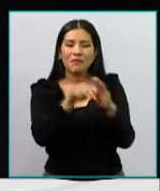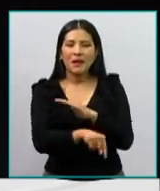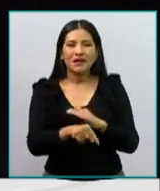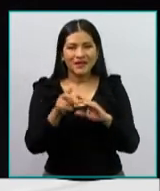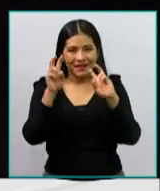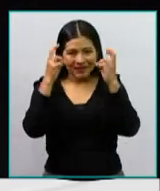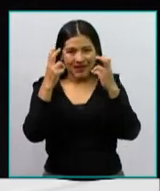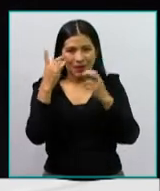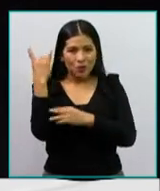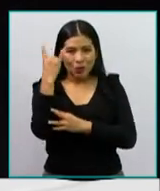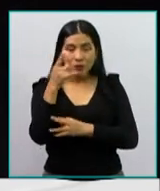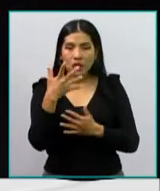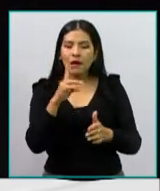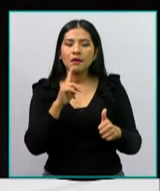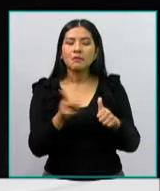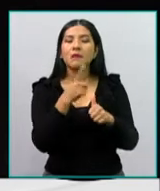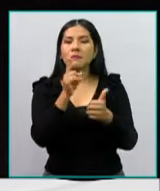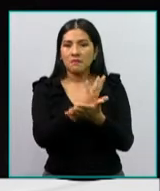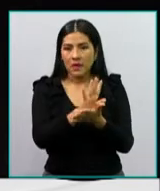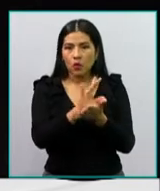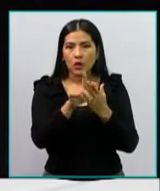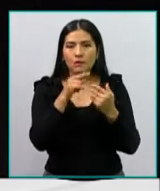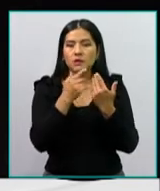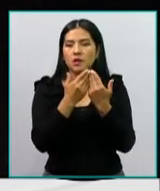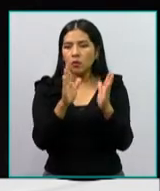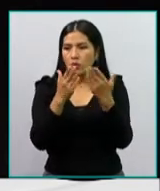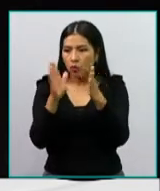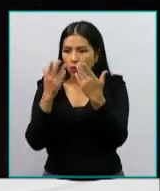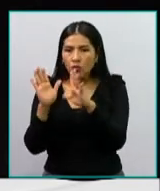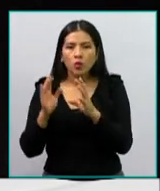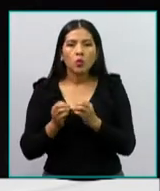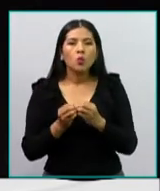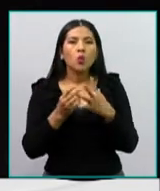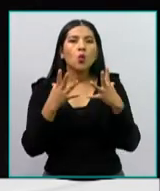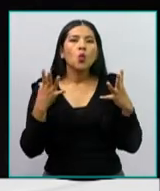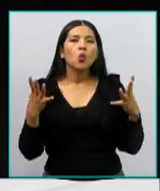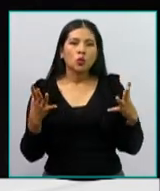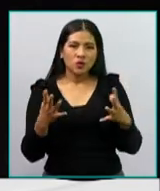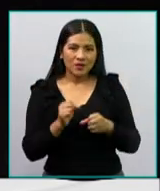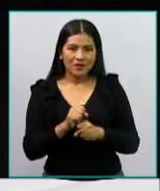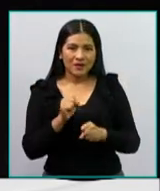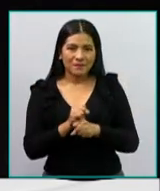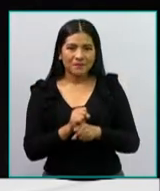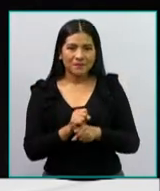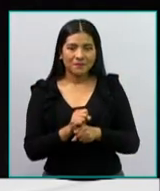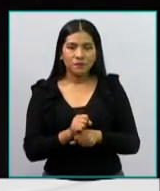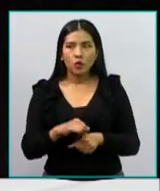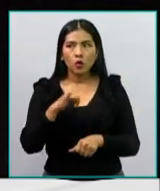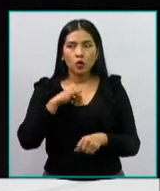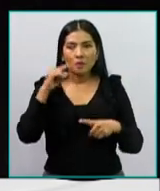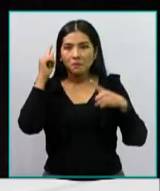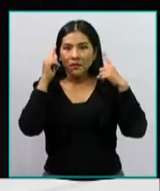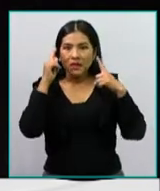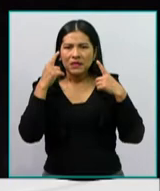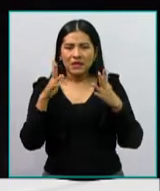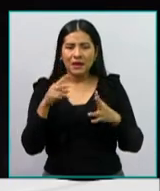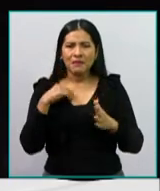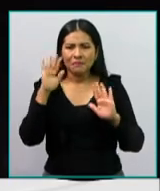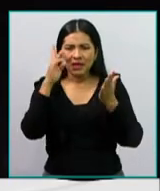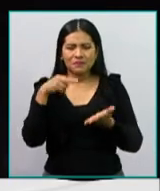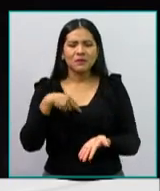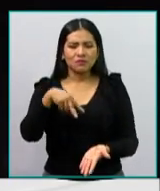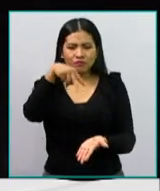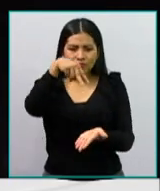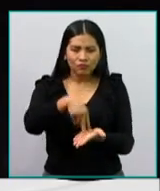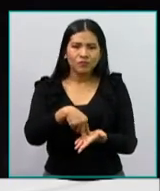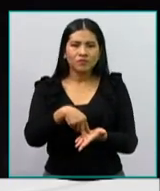y a partir de eso también se fueron abriendo muchísimas puertas. Es entonces que yo también ya como que piso sobre la